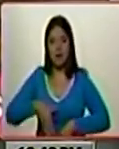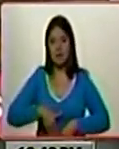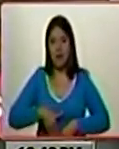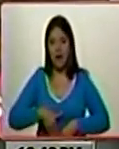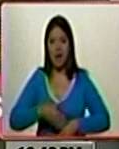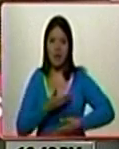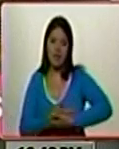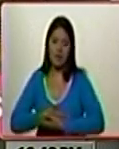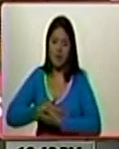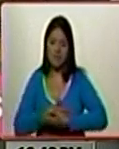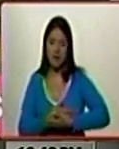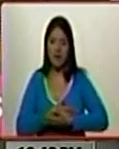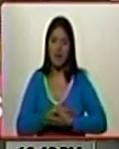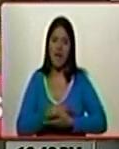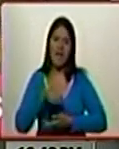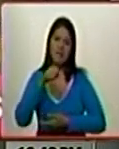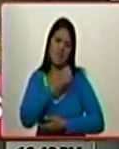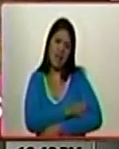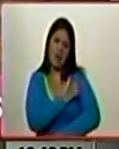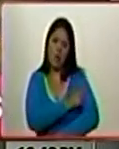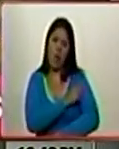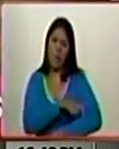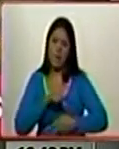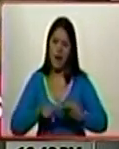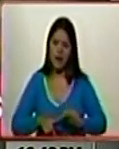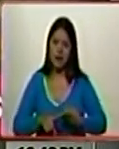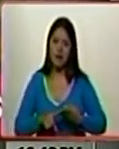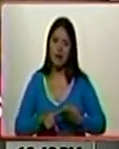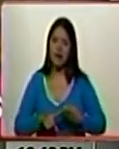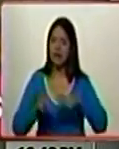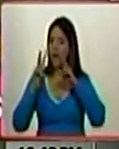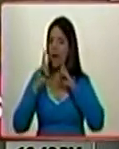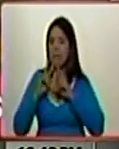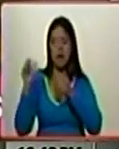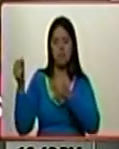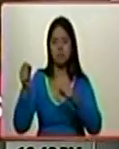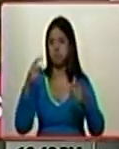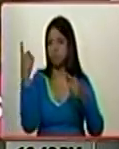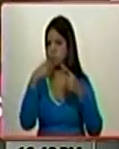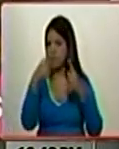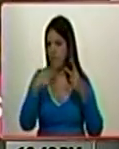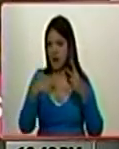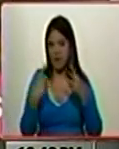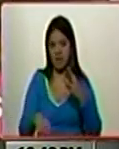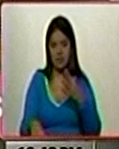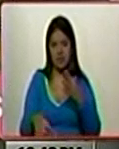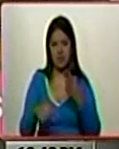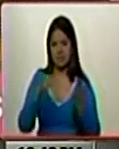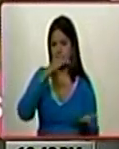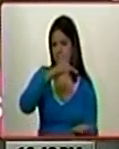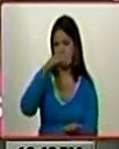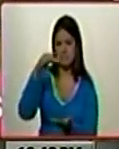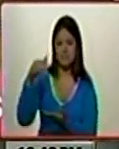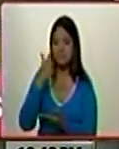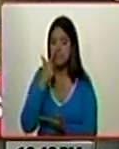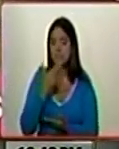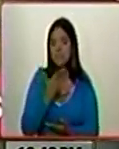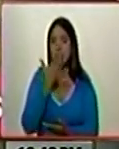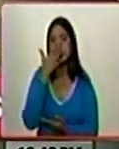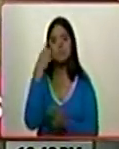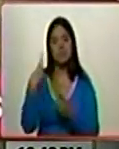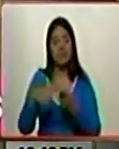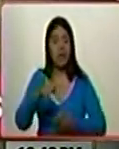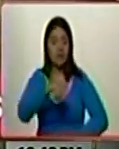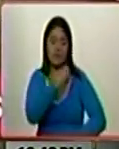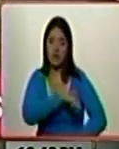suavizantes, 52 litros, desinfectantes de diferentes marcas y diferentes olores,